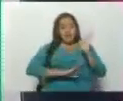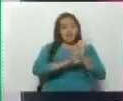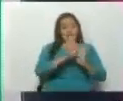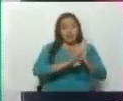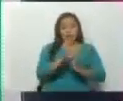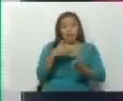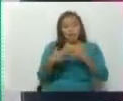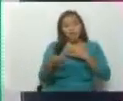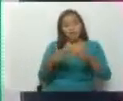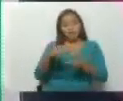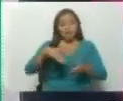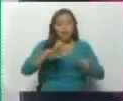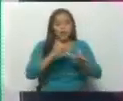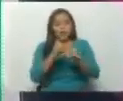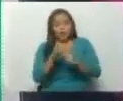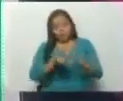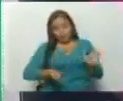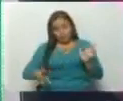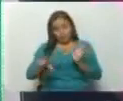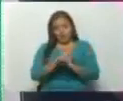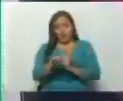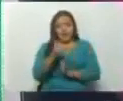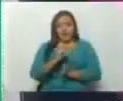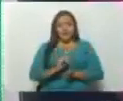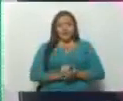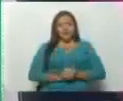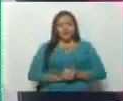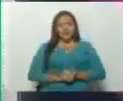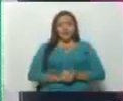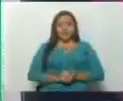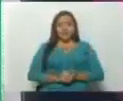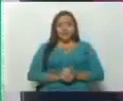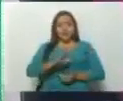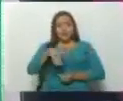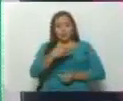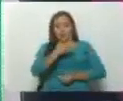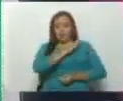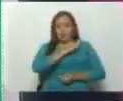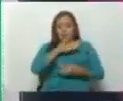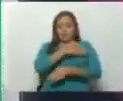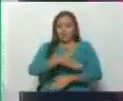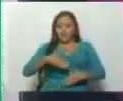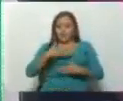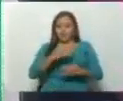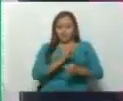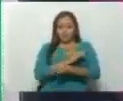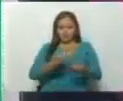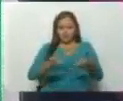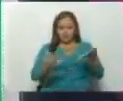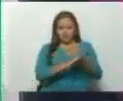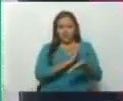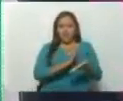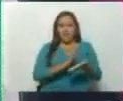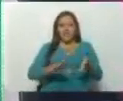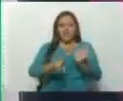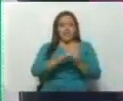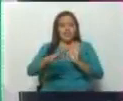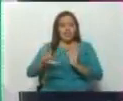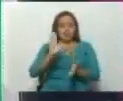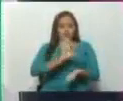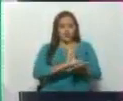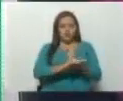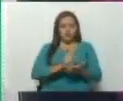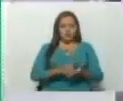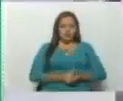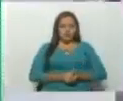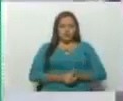ubicados las poblaciones, los asentamientos urbanos, bueno, puedan gozar de ese disfrute pleno que tiene el derecho a la ciudad, ¿no? ¿Qué